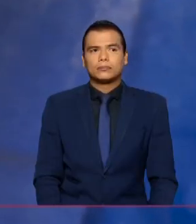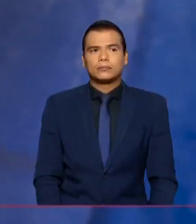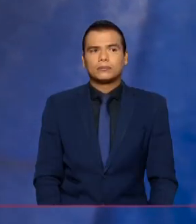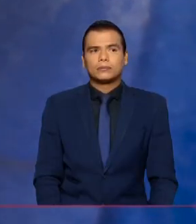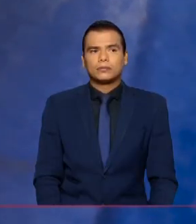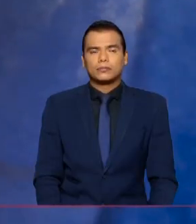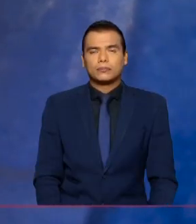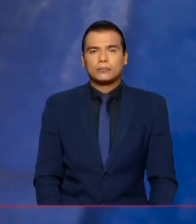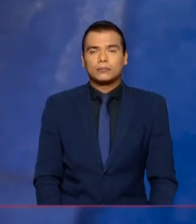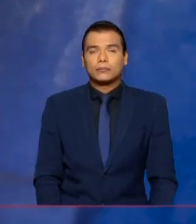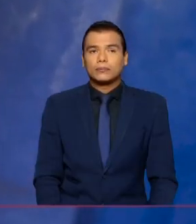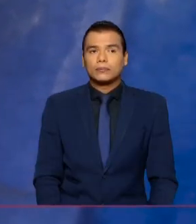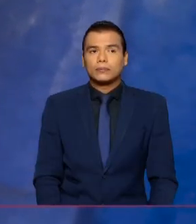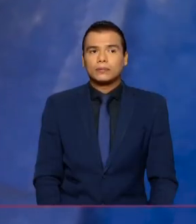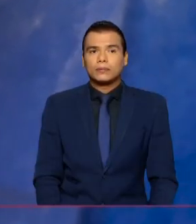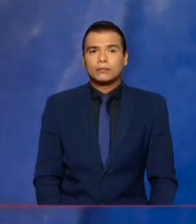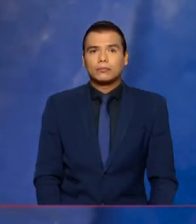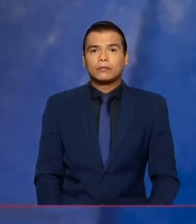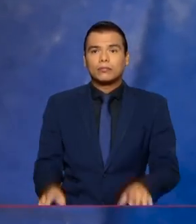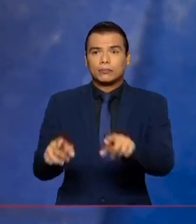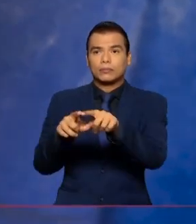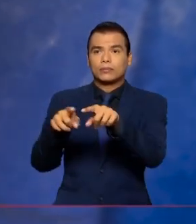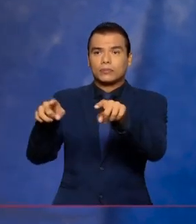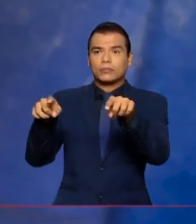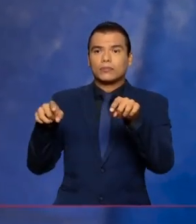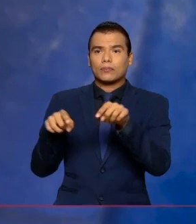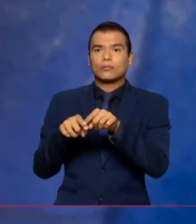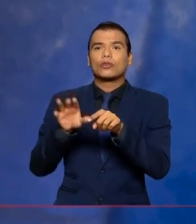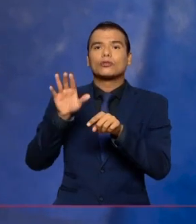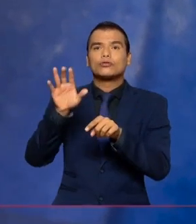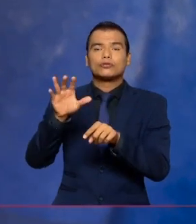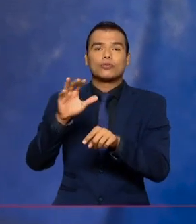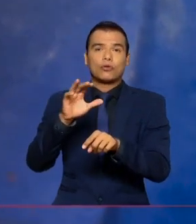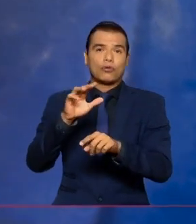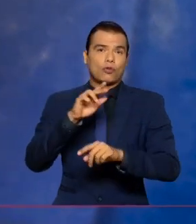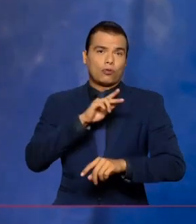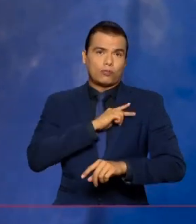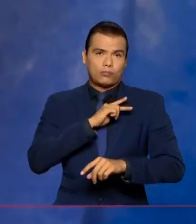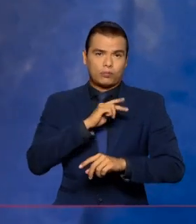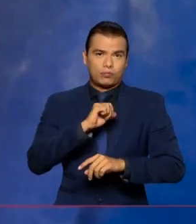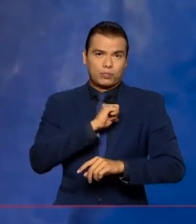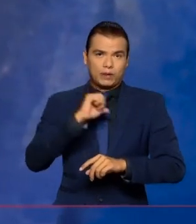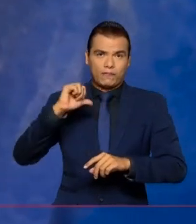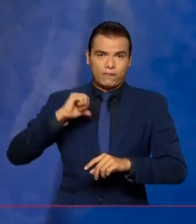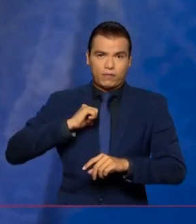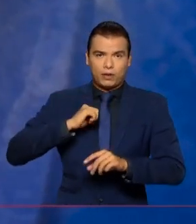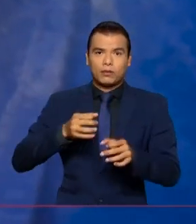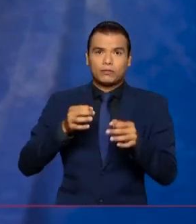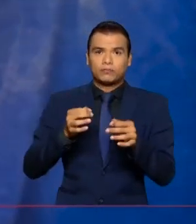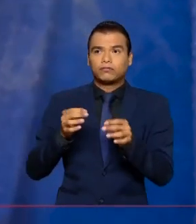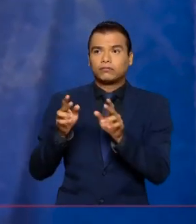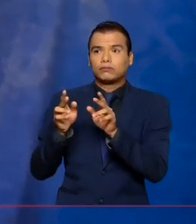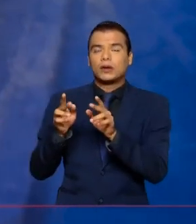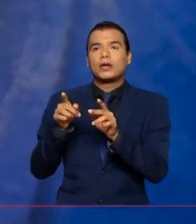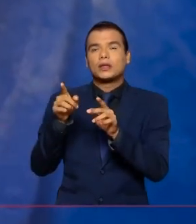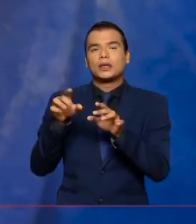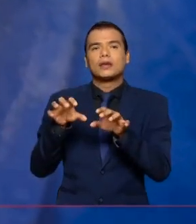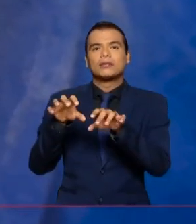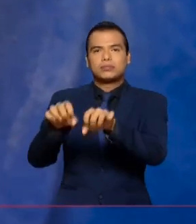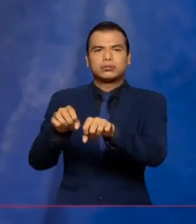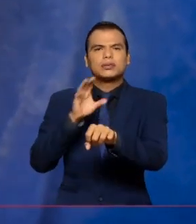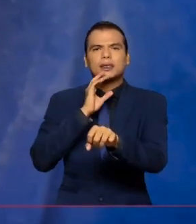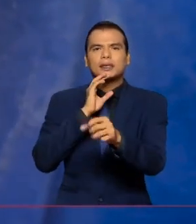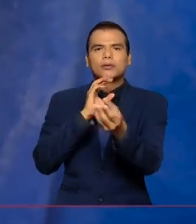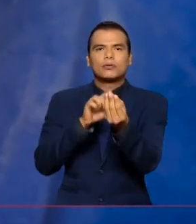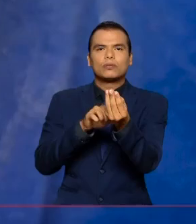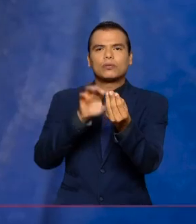El terreno era de un privado y ahorita pues lo confiscaron y pasó a la Sociedad de Activos